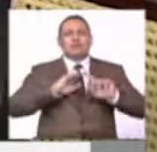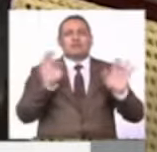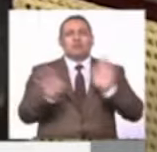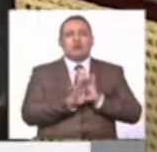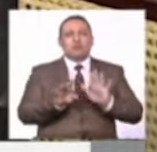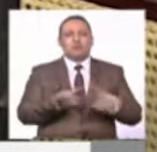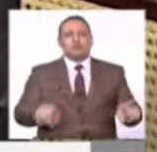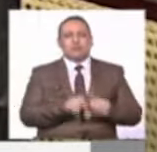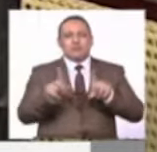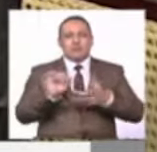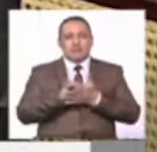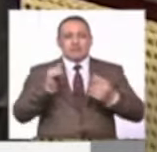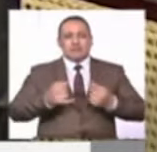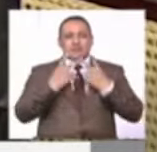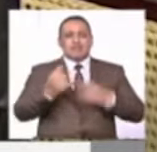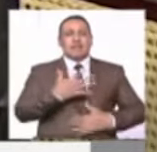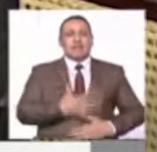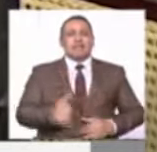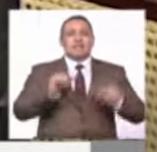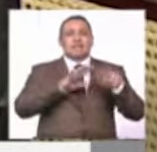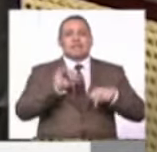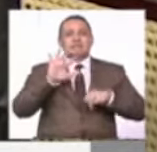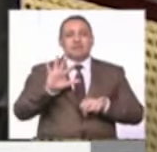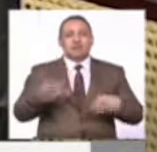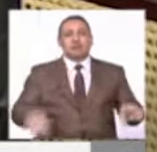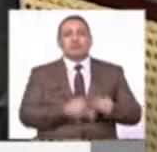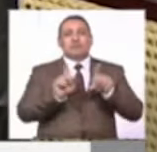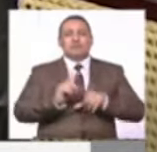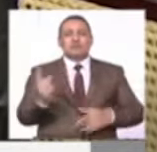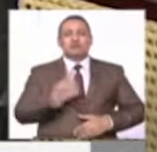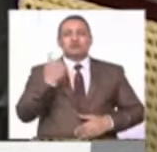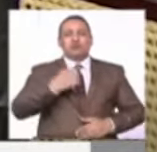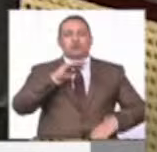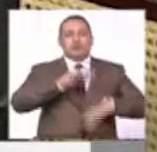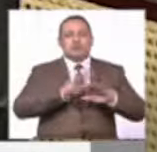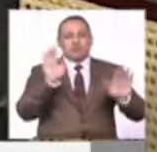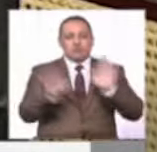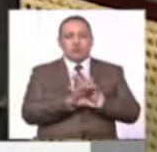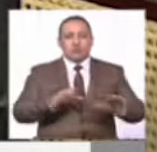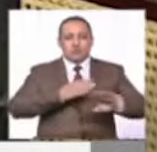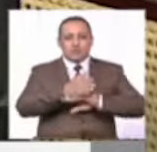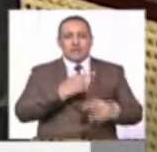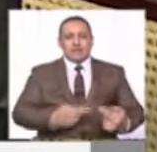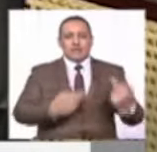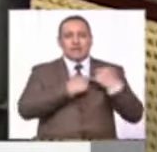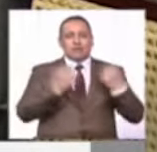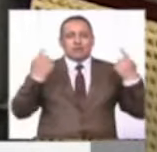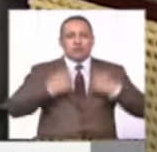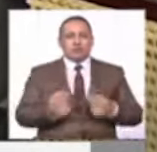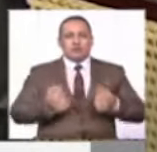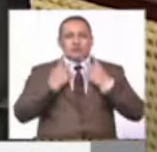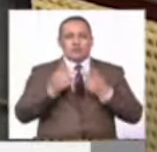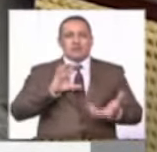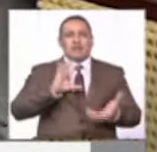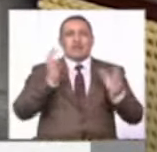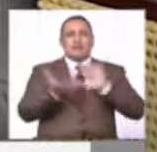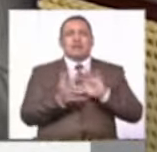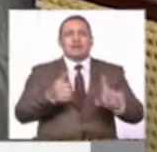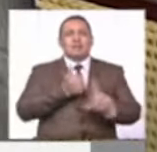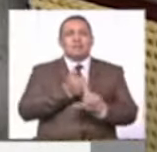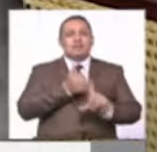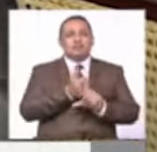distinto a que la edad de 75 años era solo un límite para Acceder al cargo pero no para dejar de ejercer el